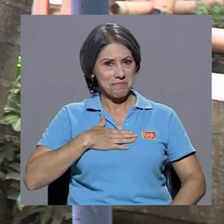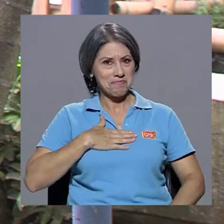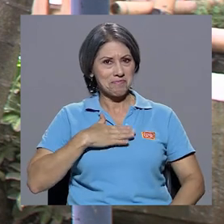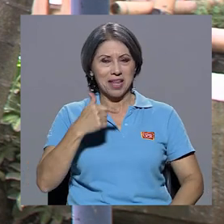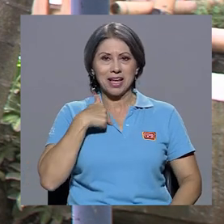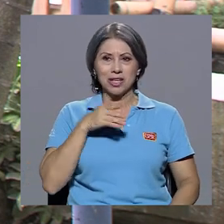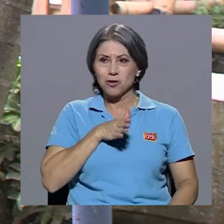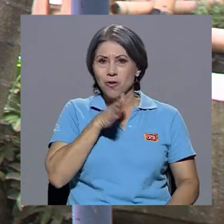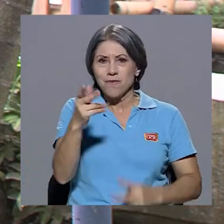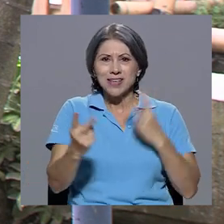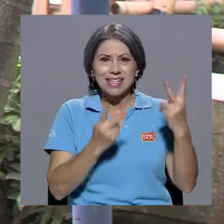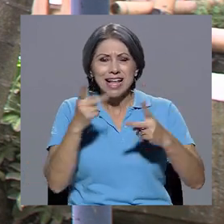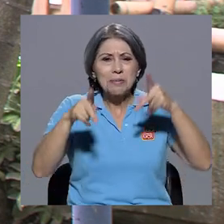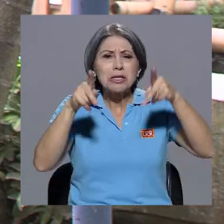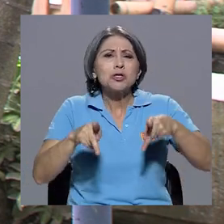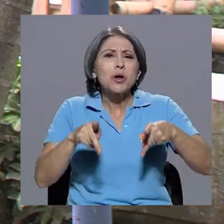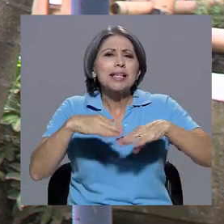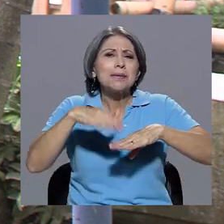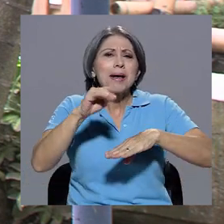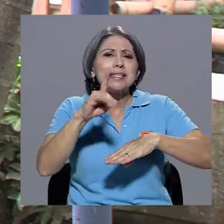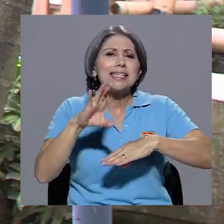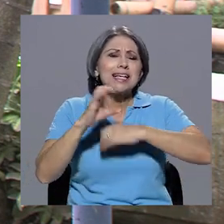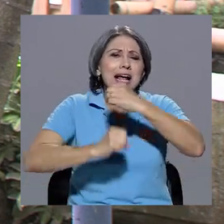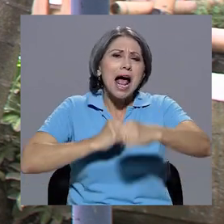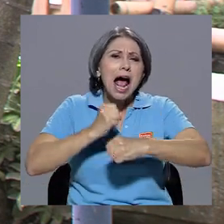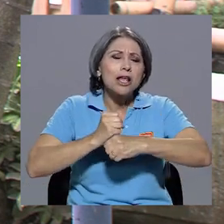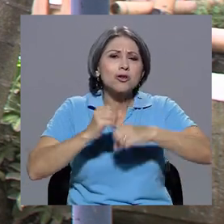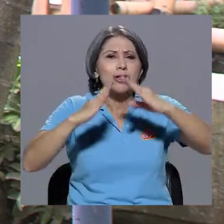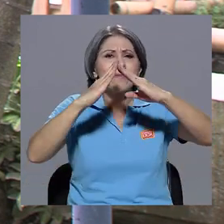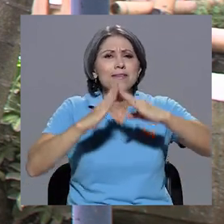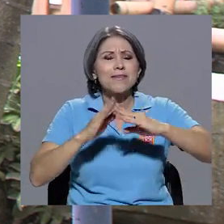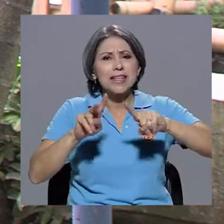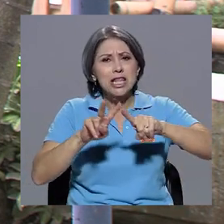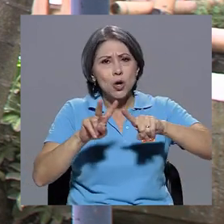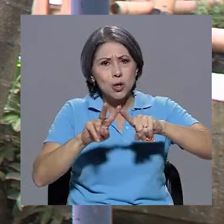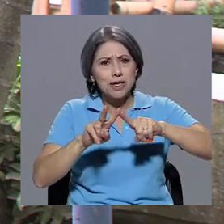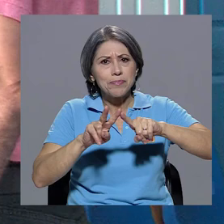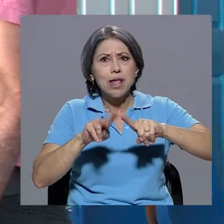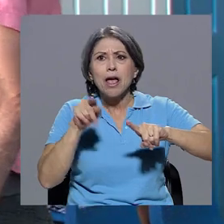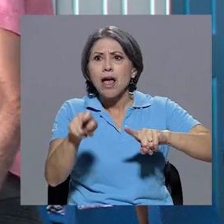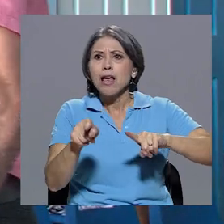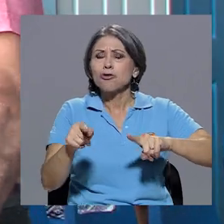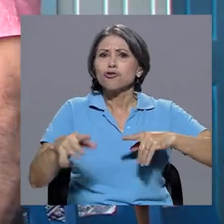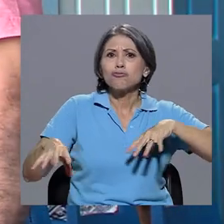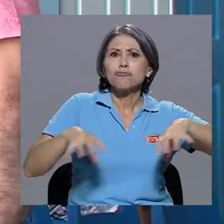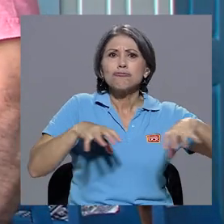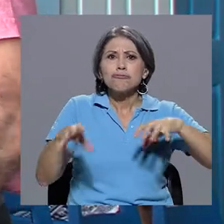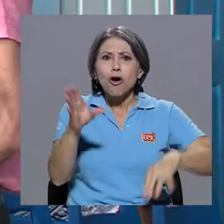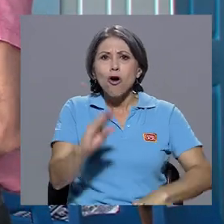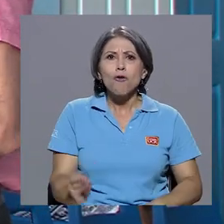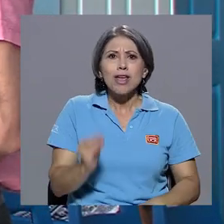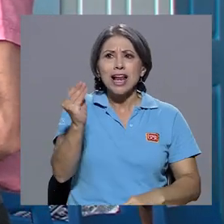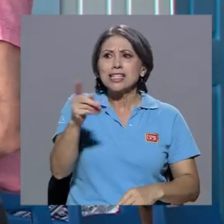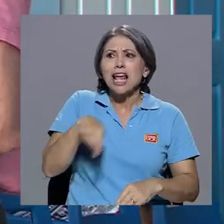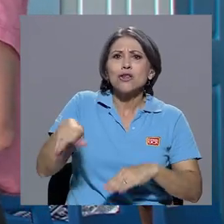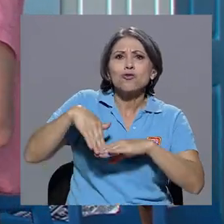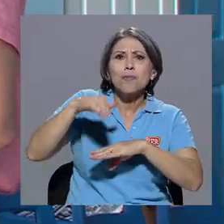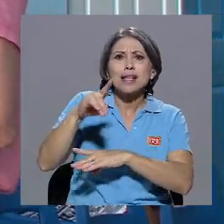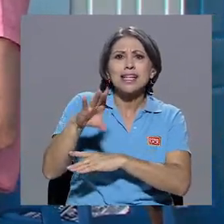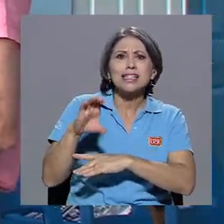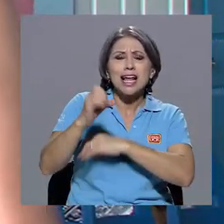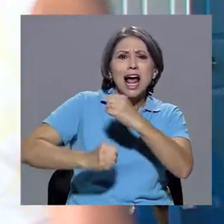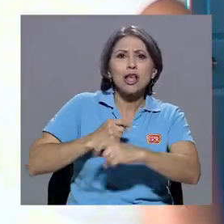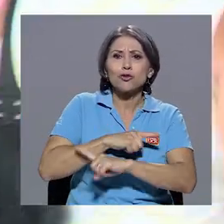los centenarios de la península de Nicoya, fue ver su jovialidad. Son personas que parecen, por más que tienen más de 100 años, su espíritu es muy